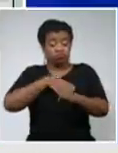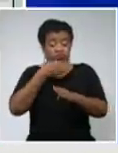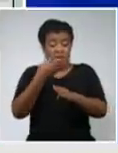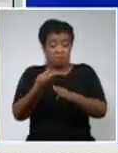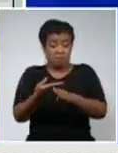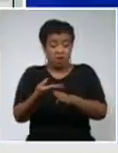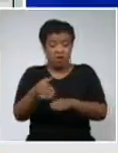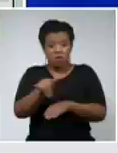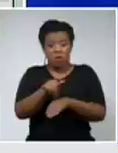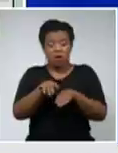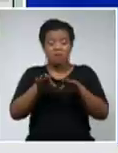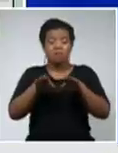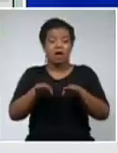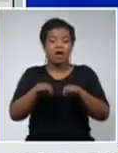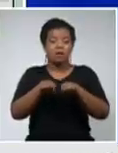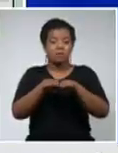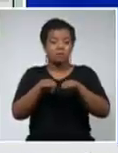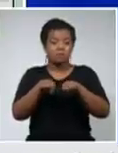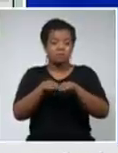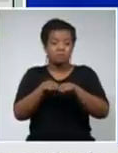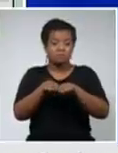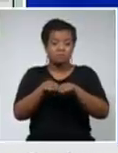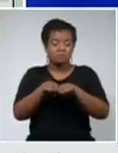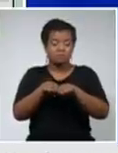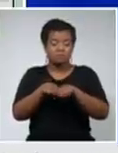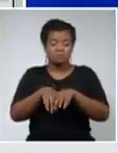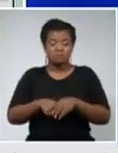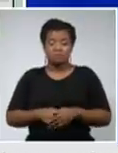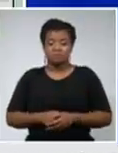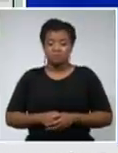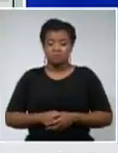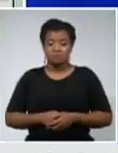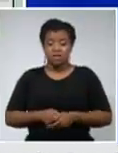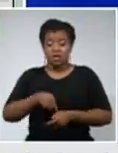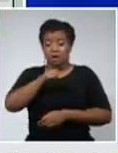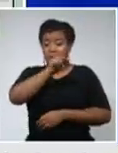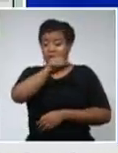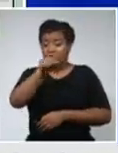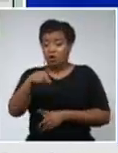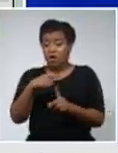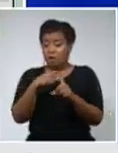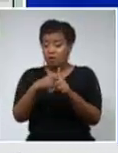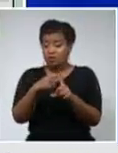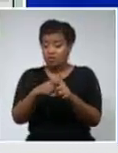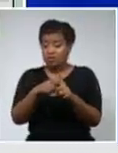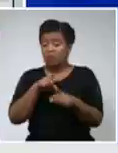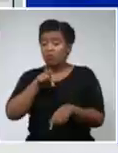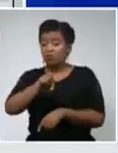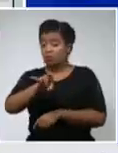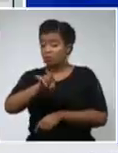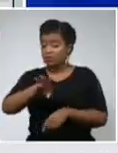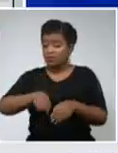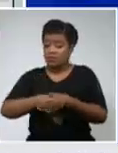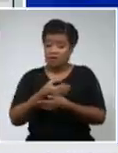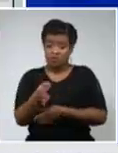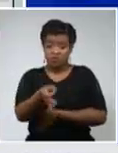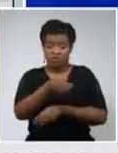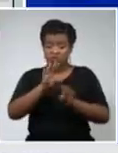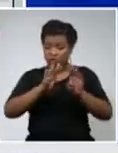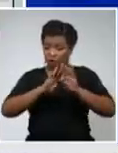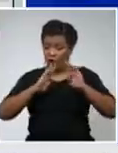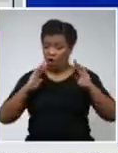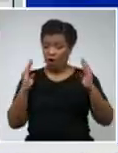de meseta, ha tenido casos en los últimos 15 días en todos sus municipios y el mayor